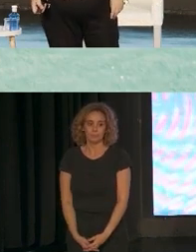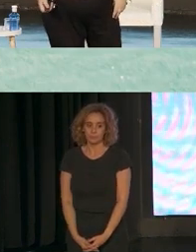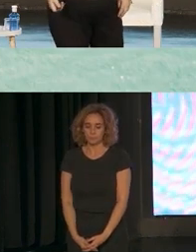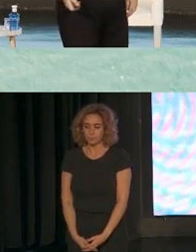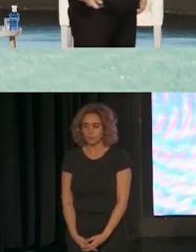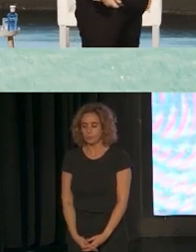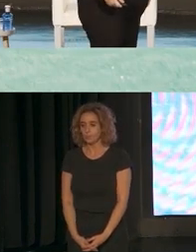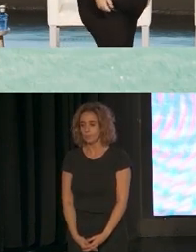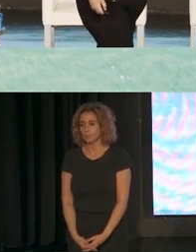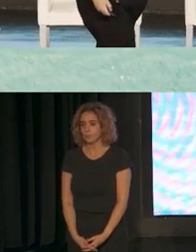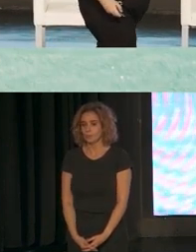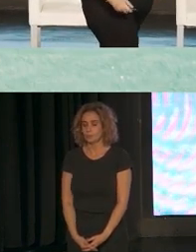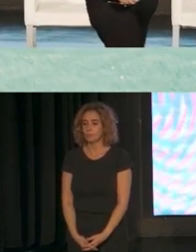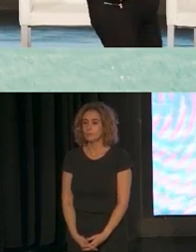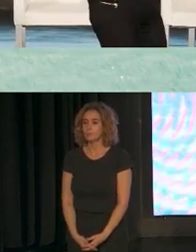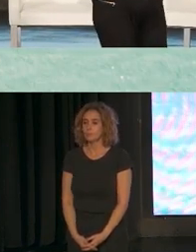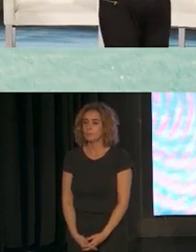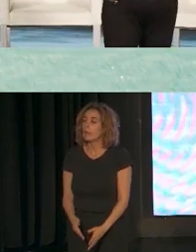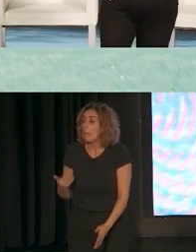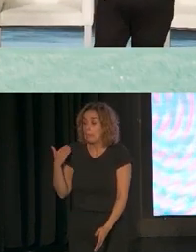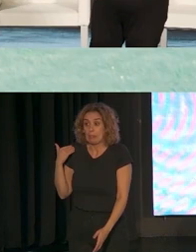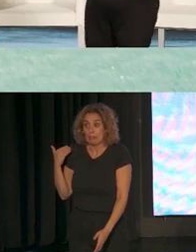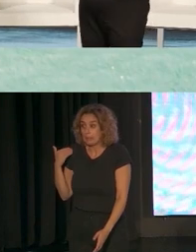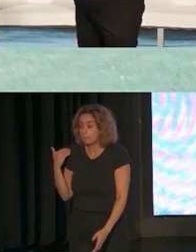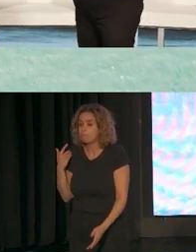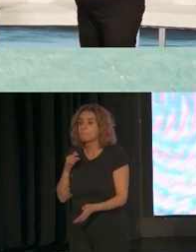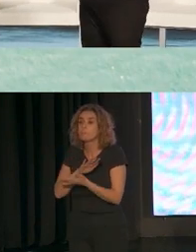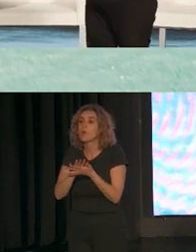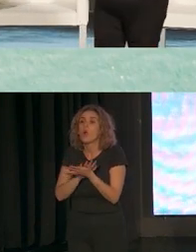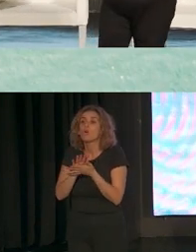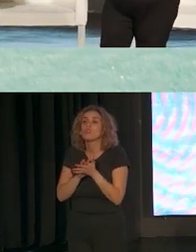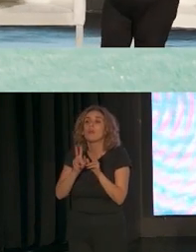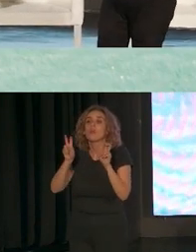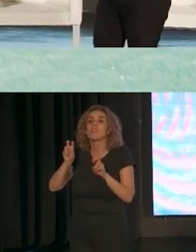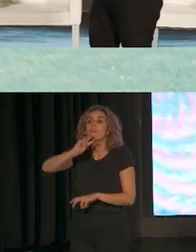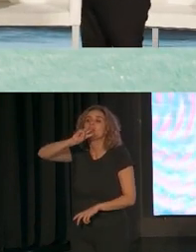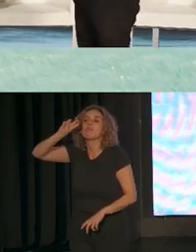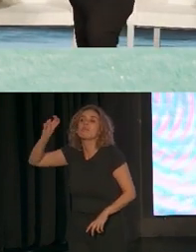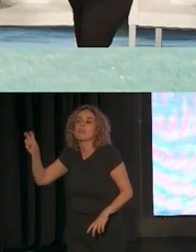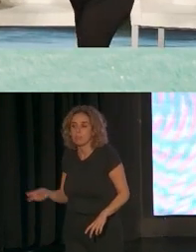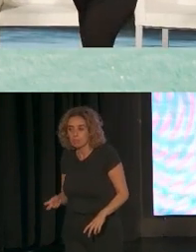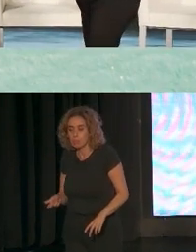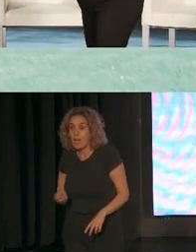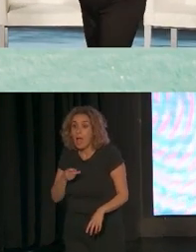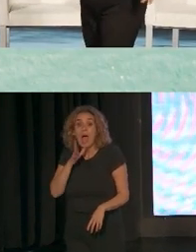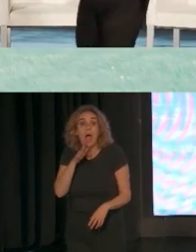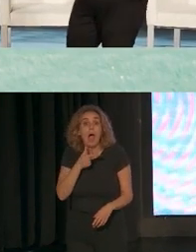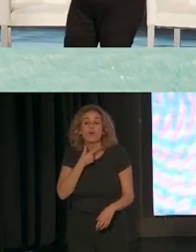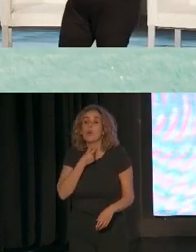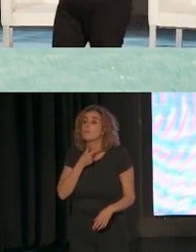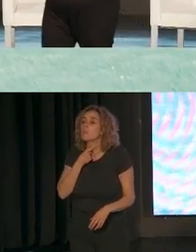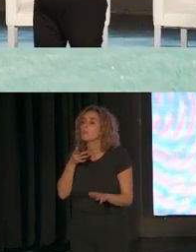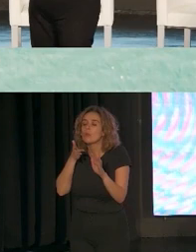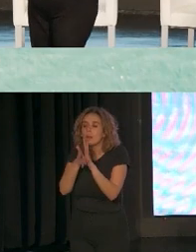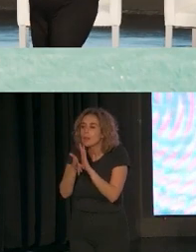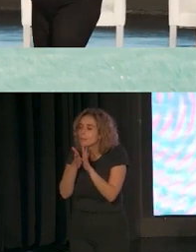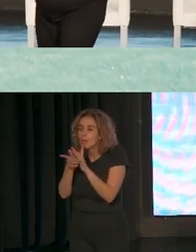Madrid hace un momentito os he hablado de la diversidad y Bueno pues ahora me gustaría explicaros